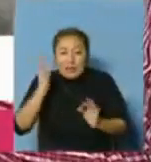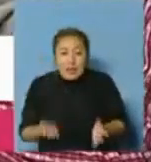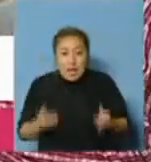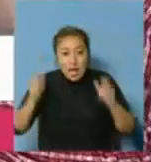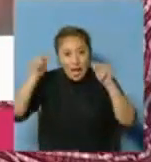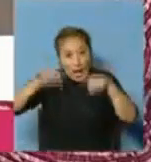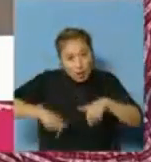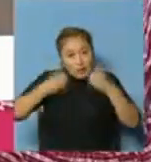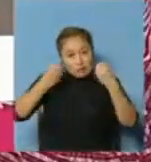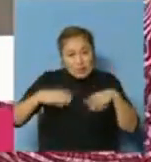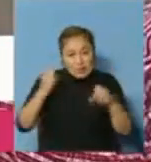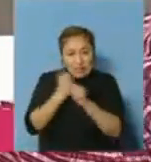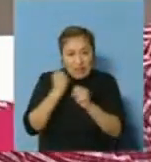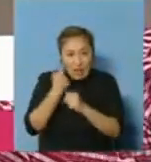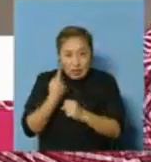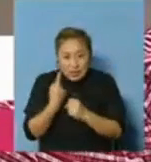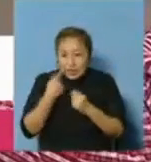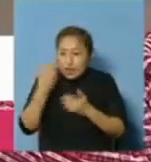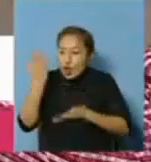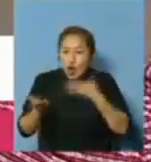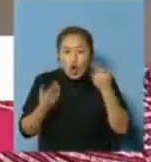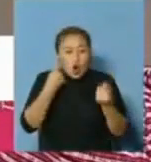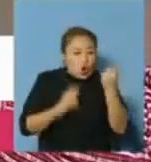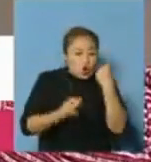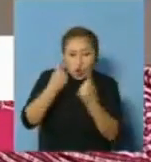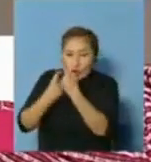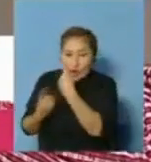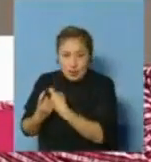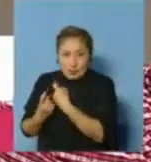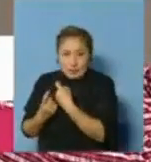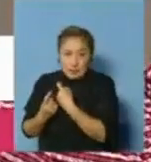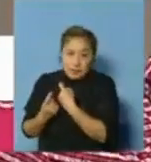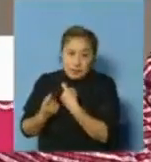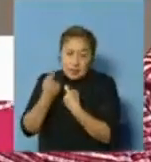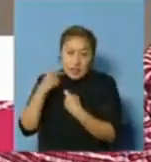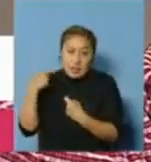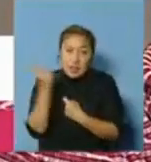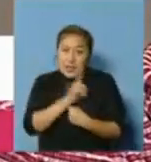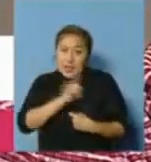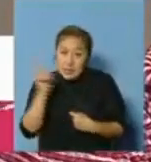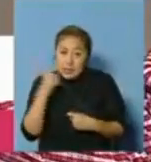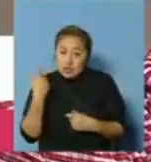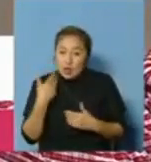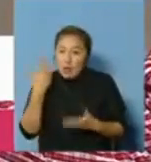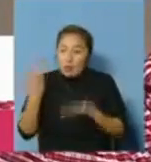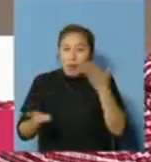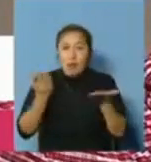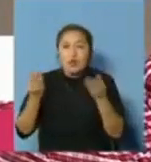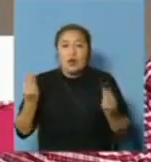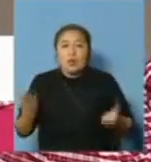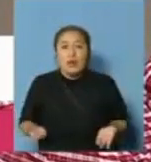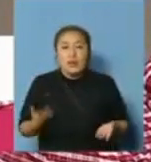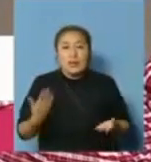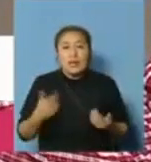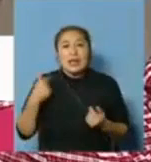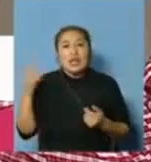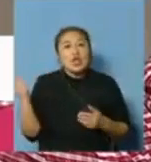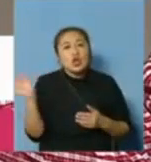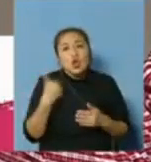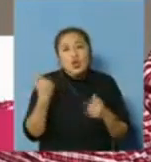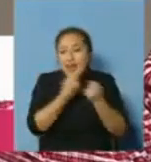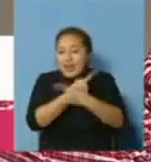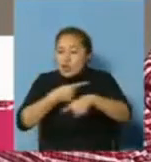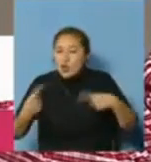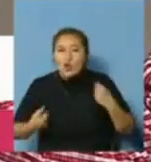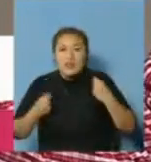vamos ahora así que yo le nosotros acá hemos evaluado que dado todas las